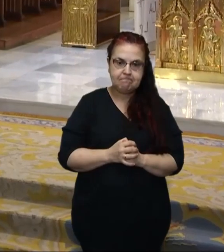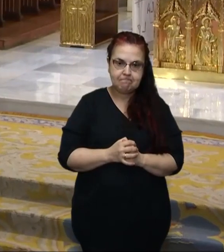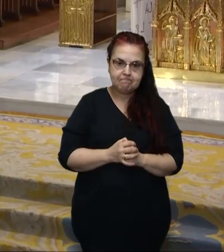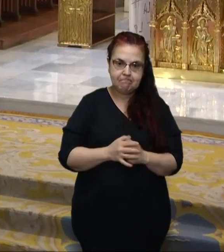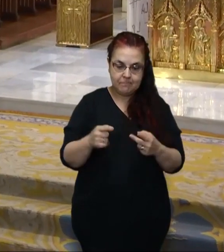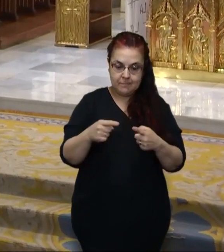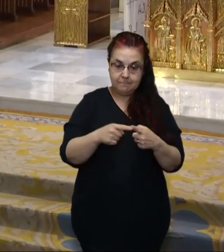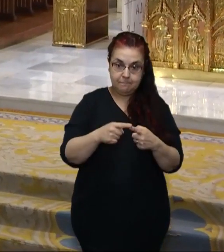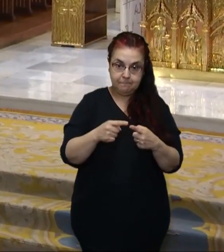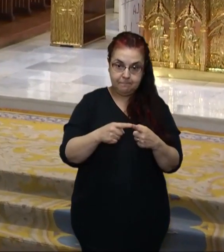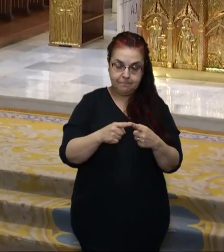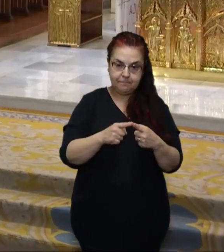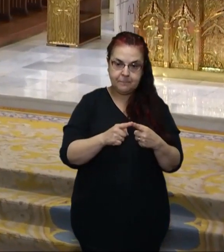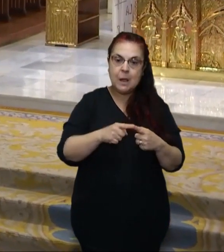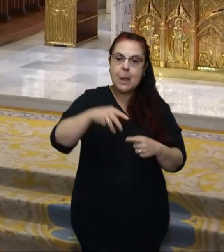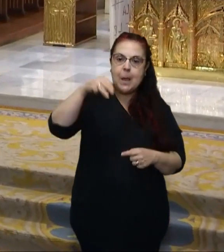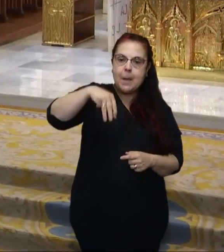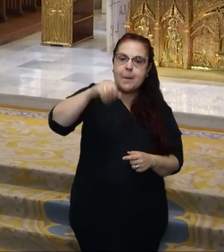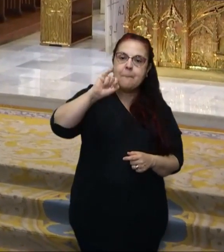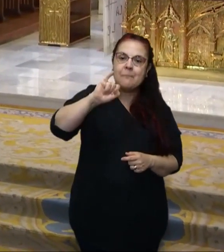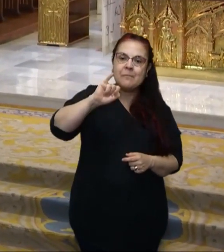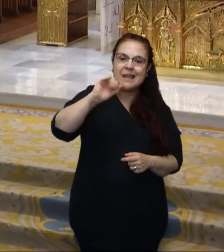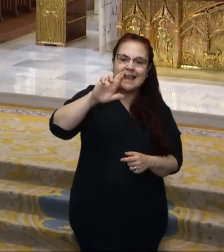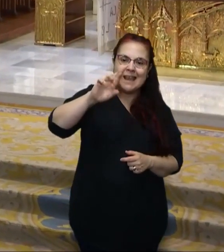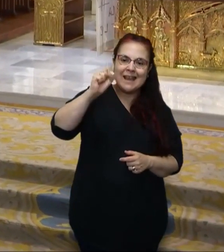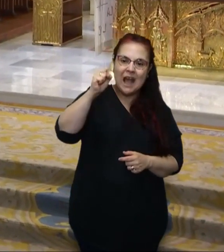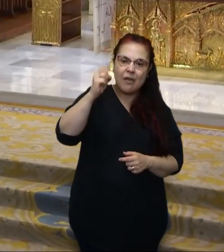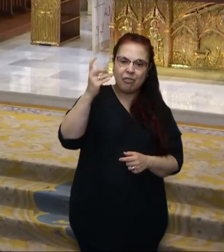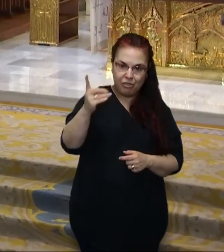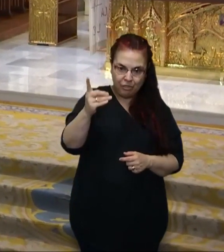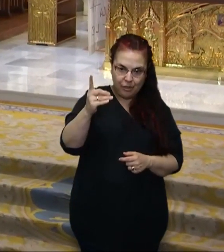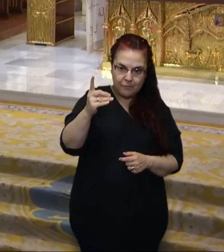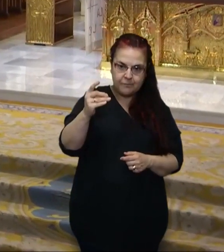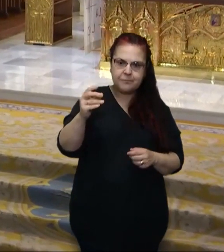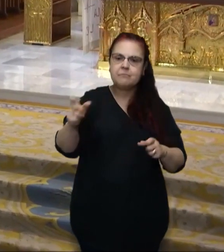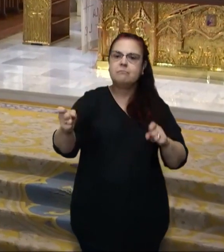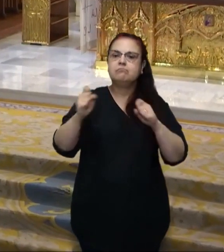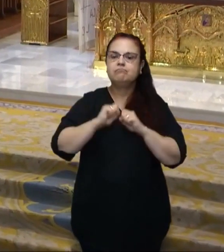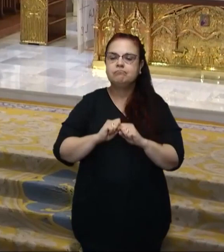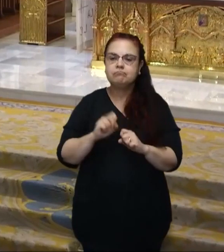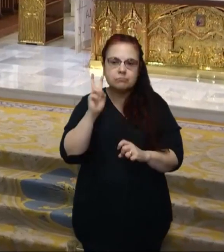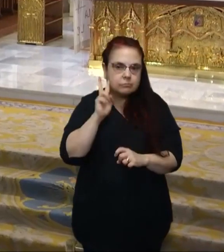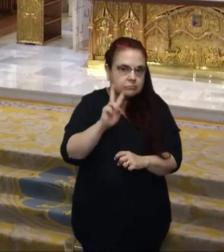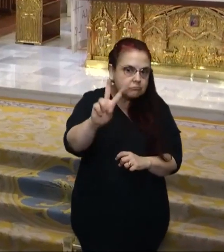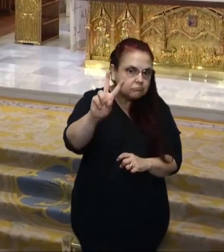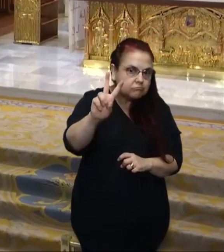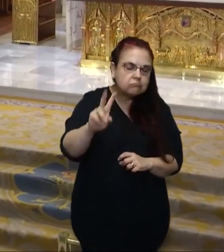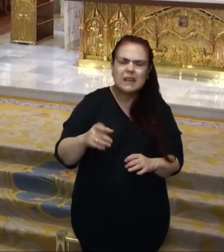Quizá durante toda la cuaresma hemos acentuado el escuchad.